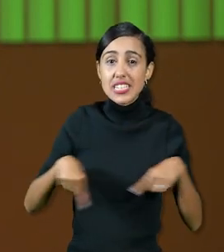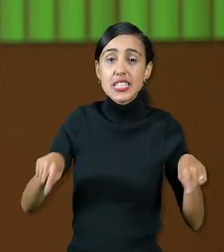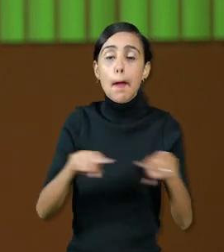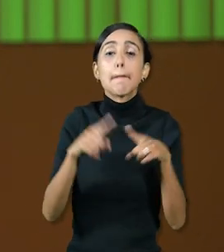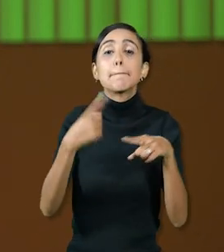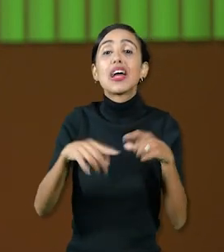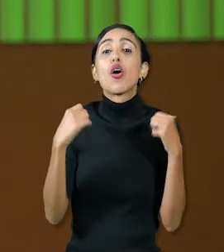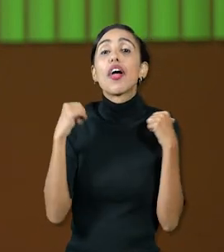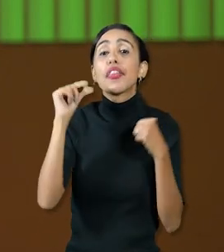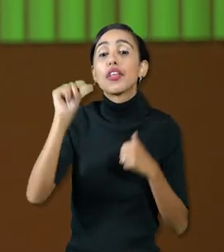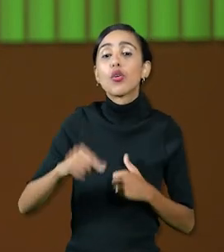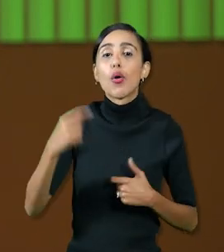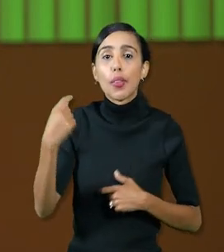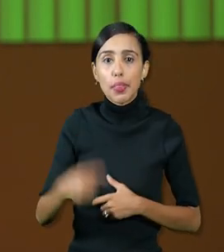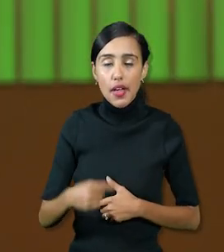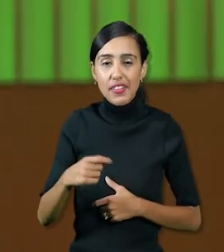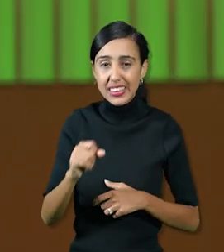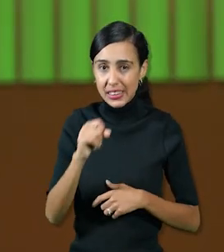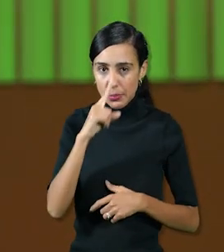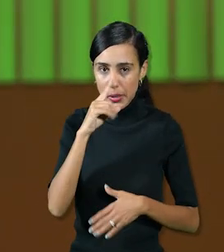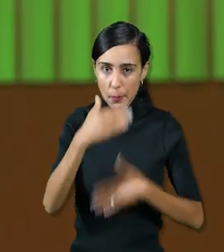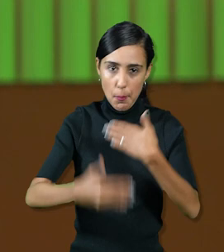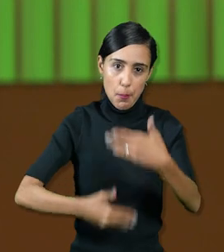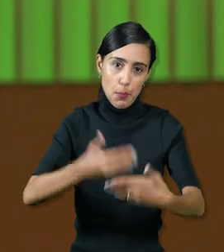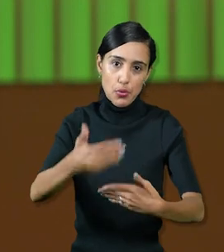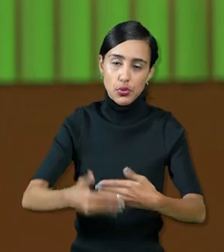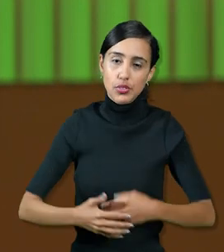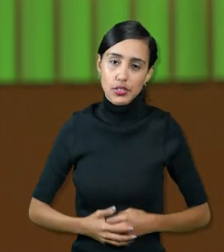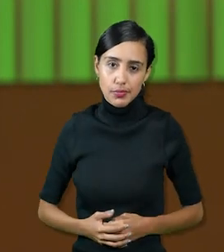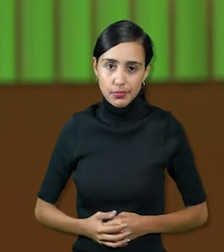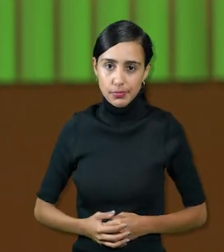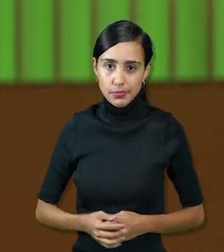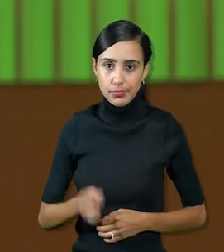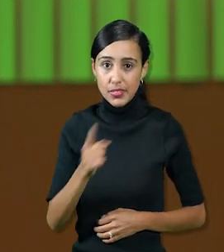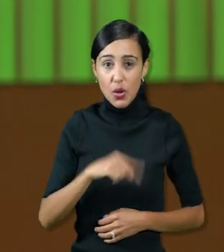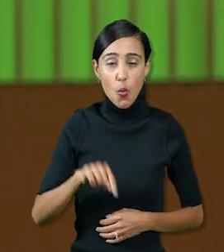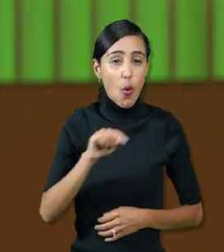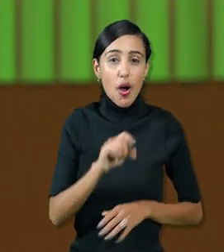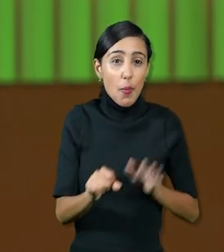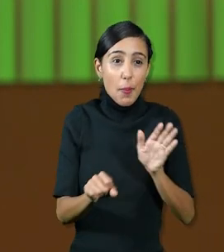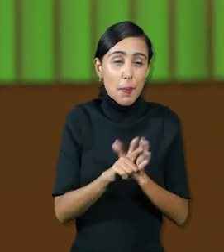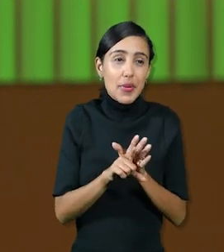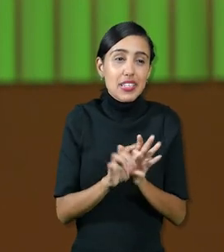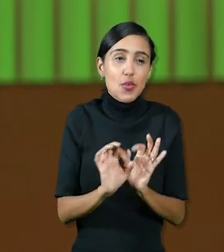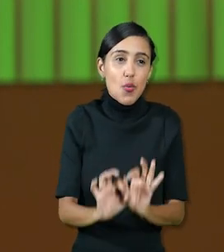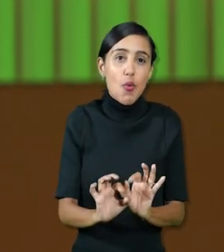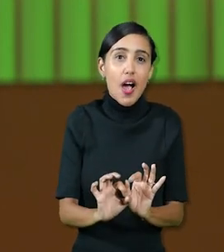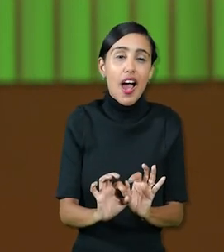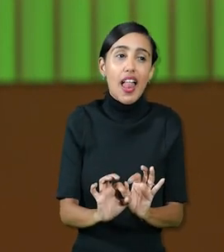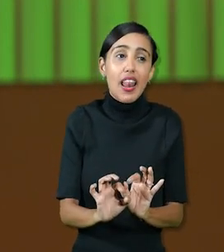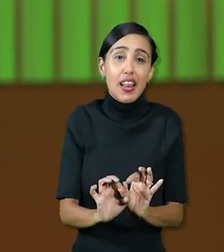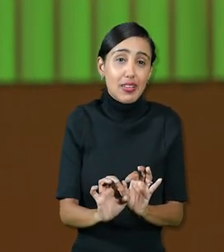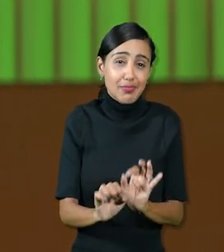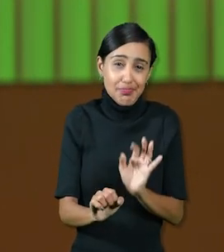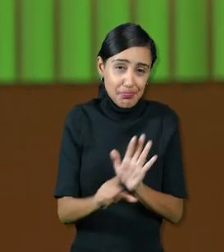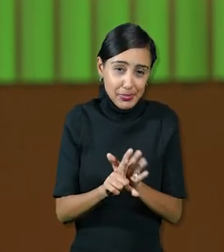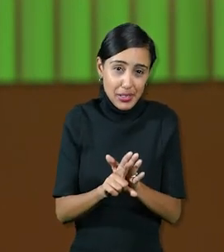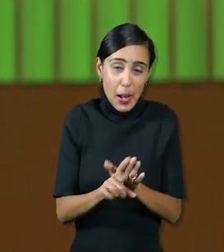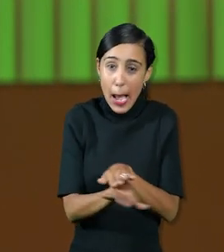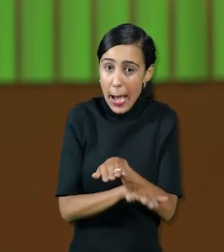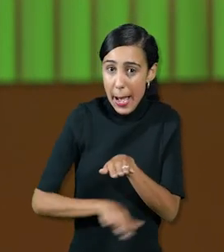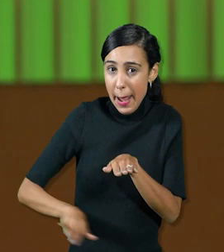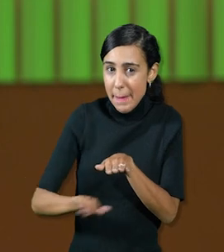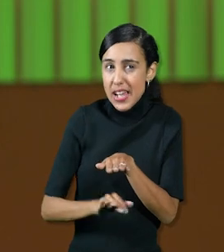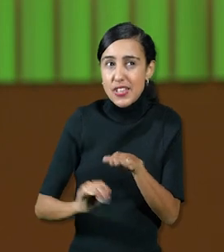director tiene que terminar ese proceso. Hay como una especie de ABC, o sea, cinematográfico, en cuanto a